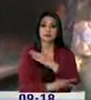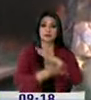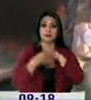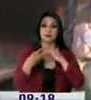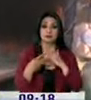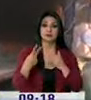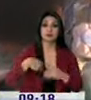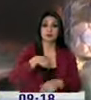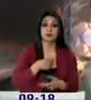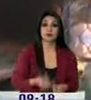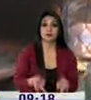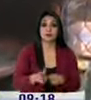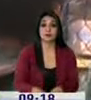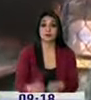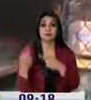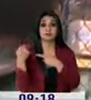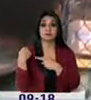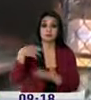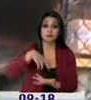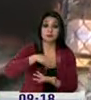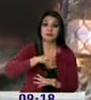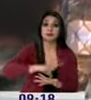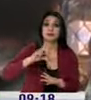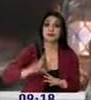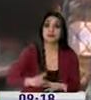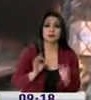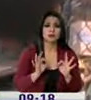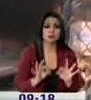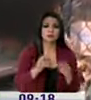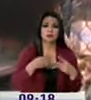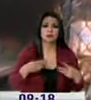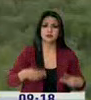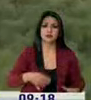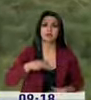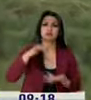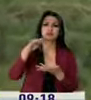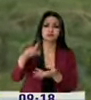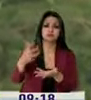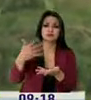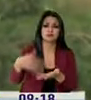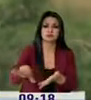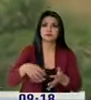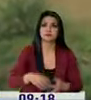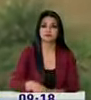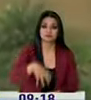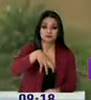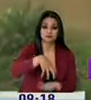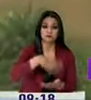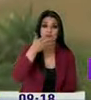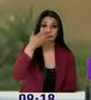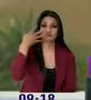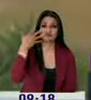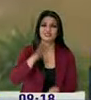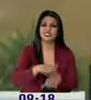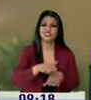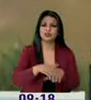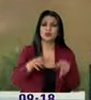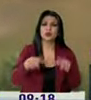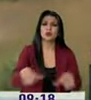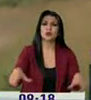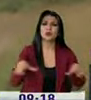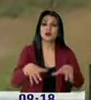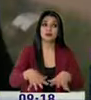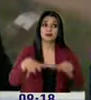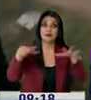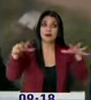también somos responsables de la provincia de Napo. Igualmente ya está el material en camino allá. En esta provincia amazónica, por su propia